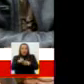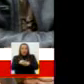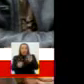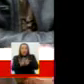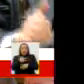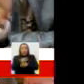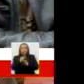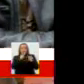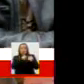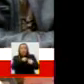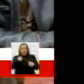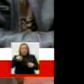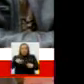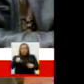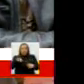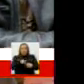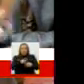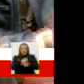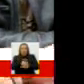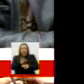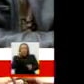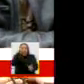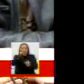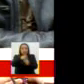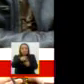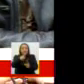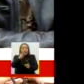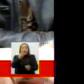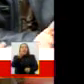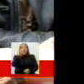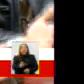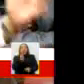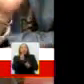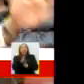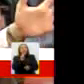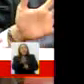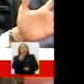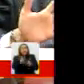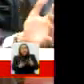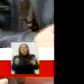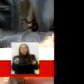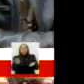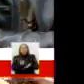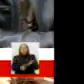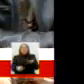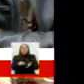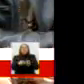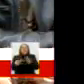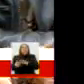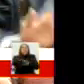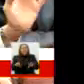modalidad de responsabilidad social, hemos entrado hacia el ciudadano a decirle: el Congreso es tal cosa, y es lo que queremos con